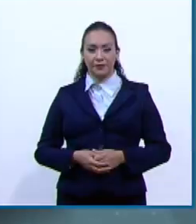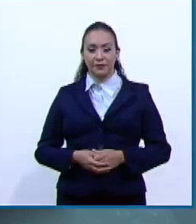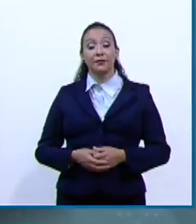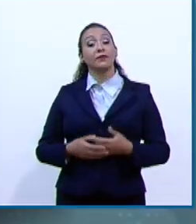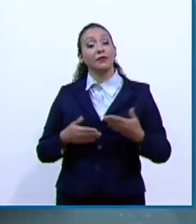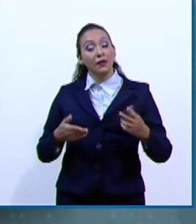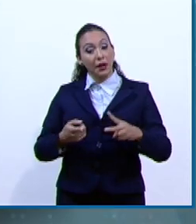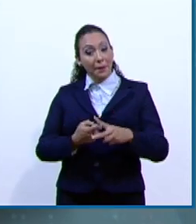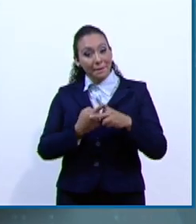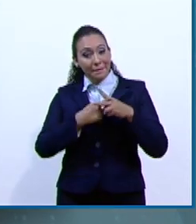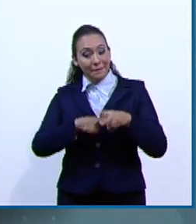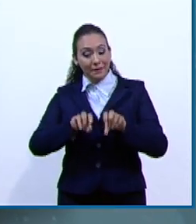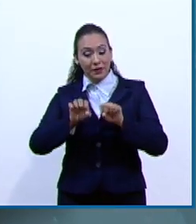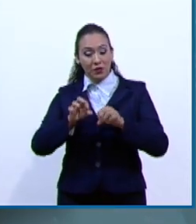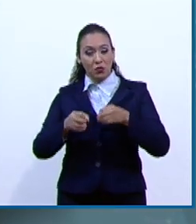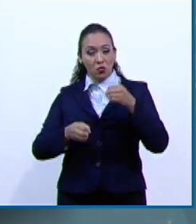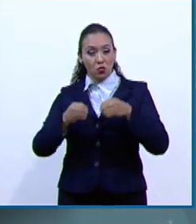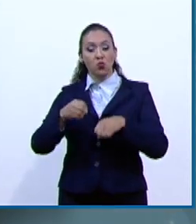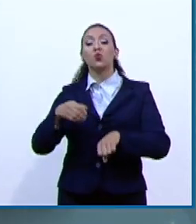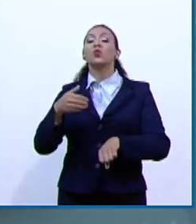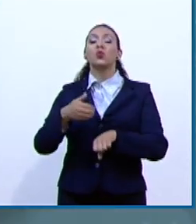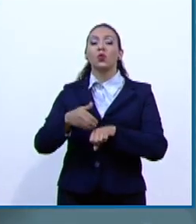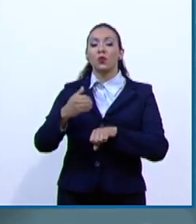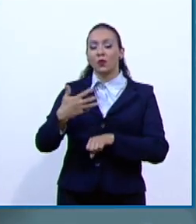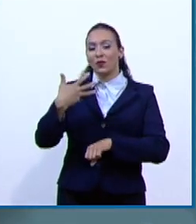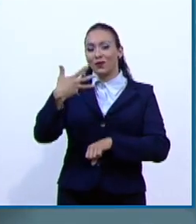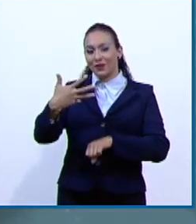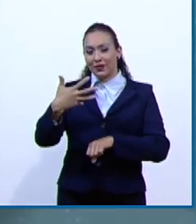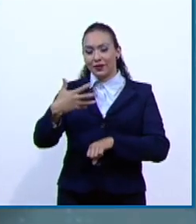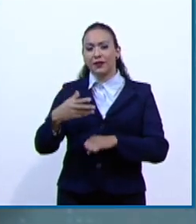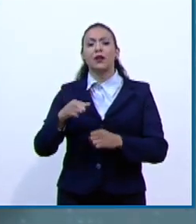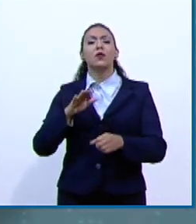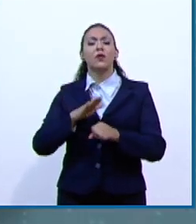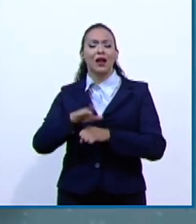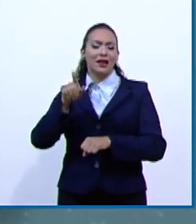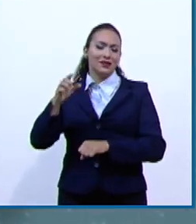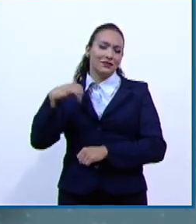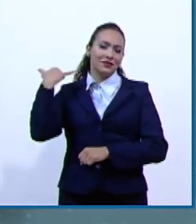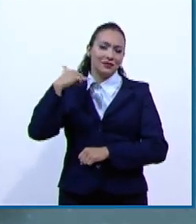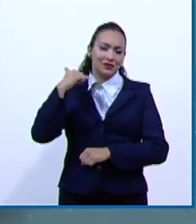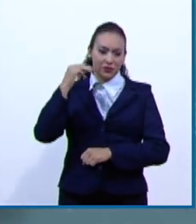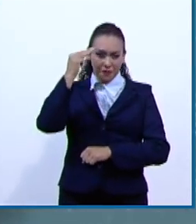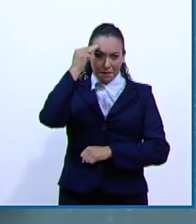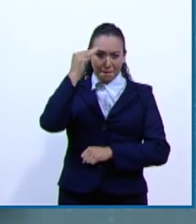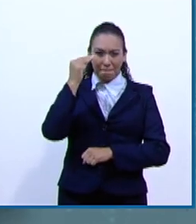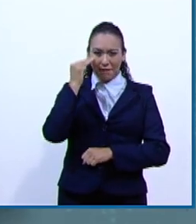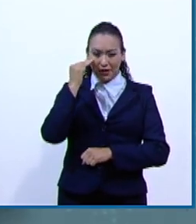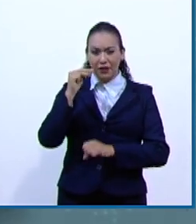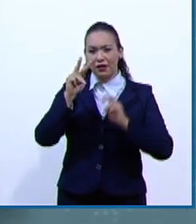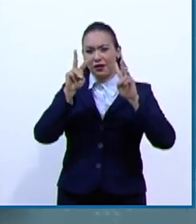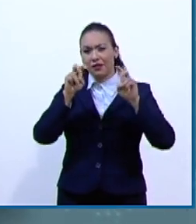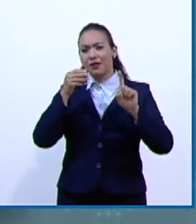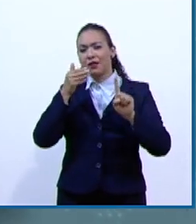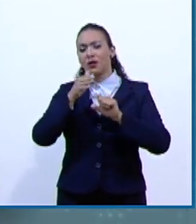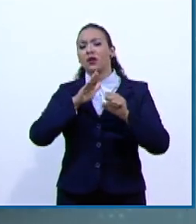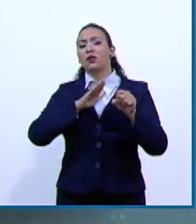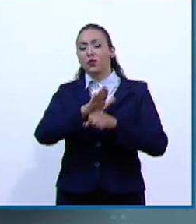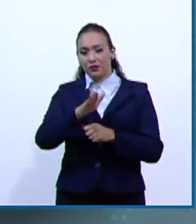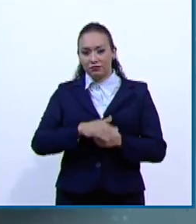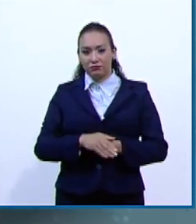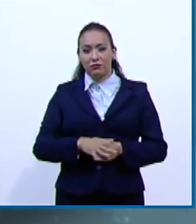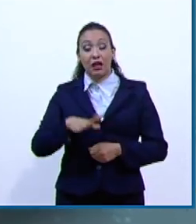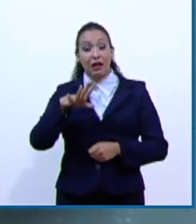Entró en operación el Juzgado Quinto Civil del Primer Departamento Judicial de Yucatán en Mérida, en atención a la creciente demanda de